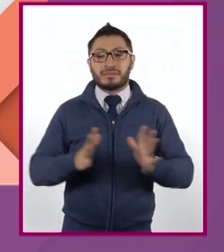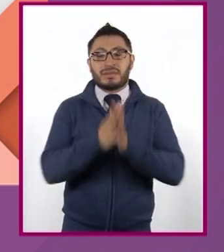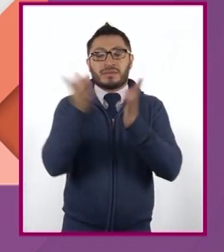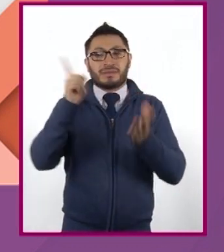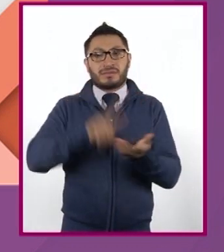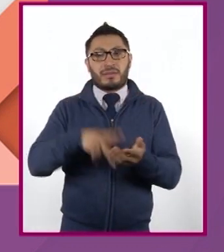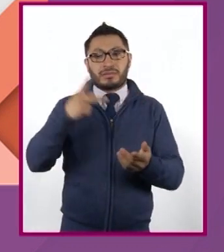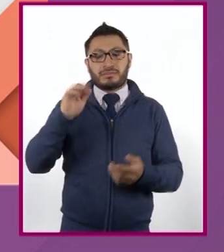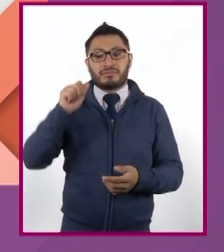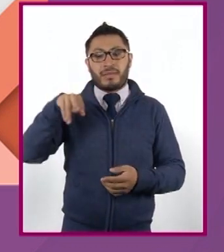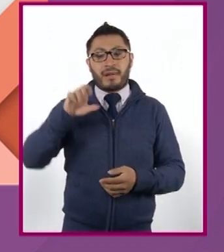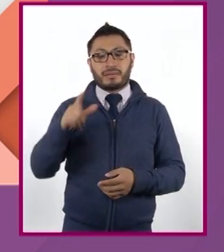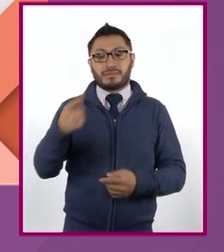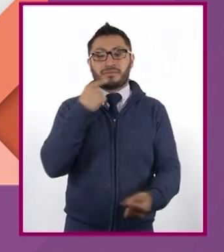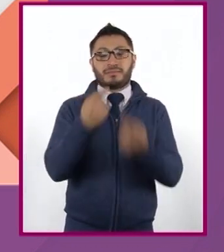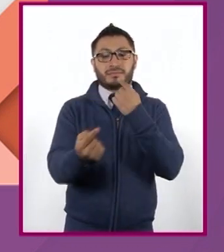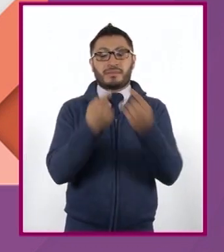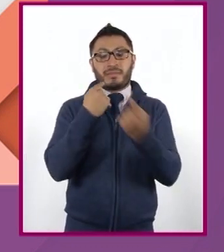un panel de discusión.